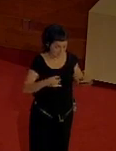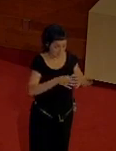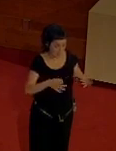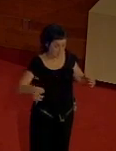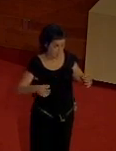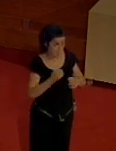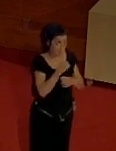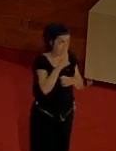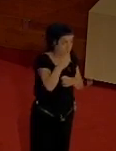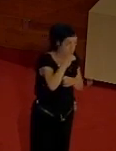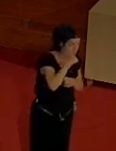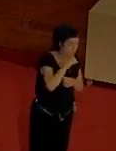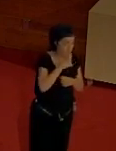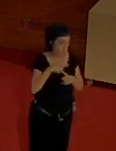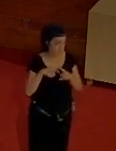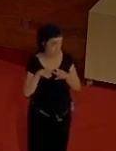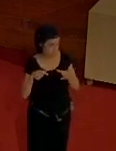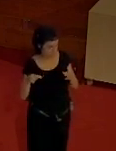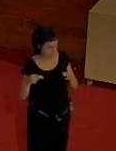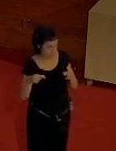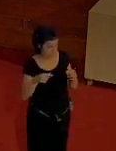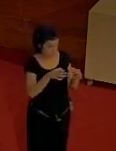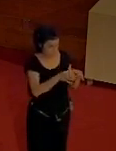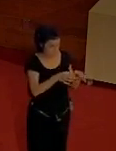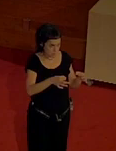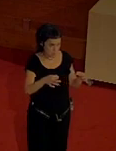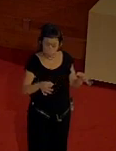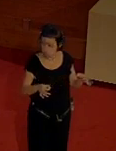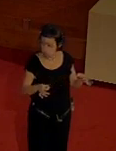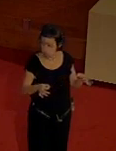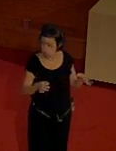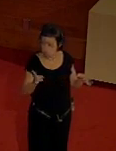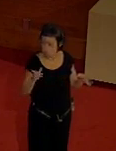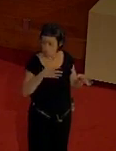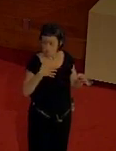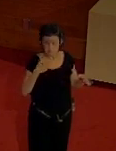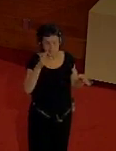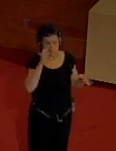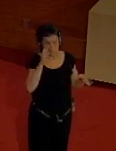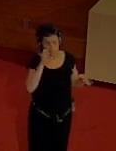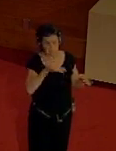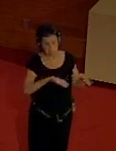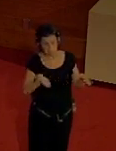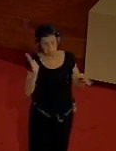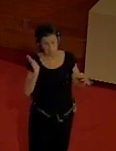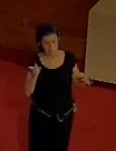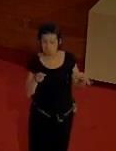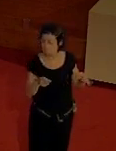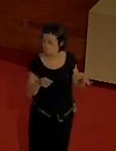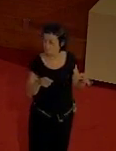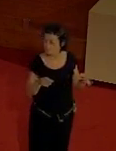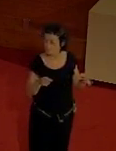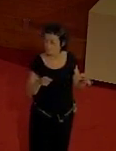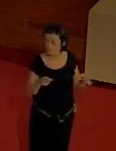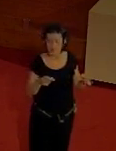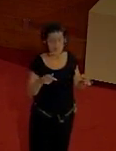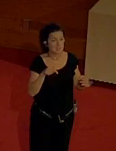Taiwán y nos quiere mandar de turismo por aquí por eso salen cosas en el mar del sur